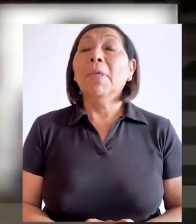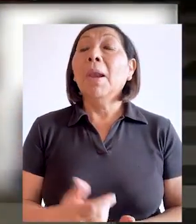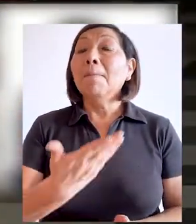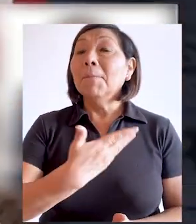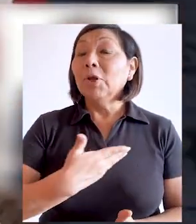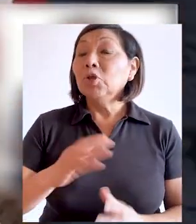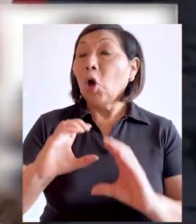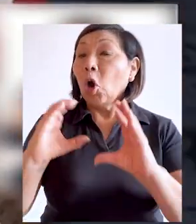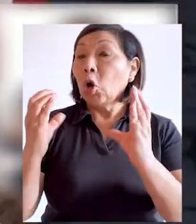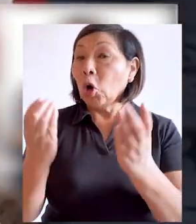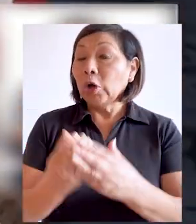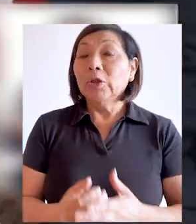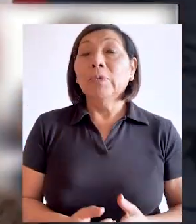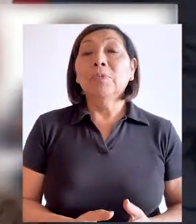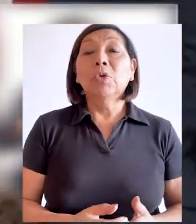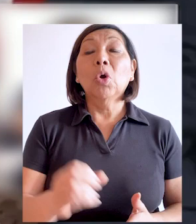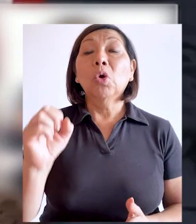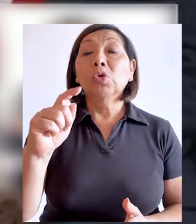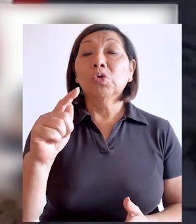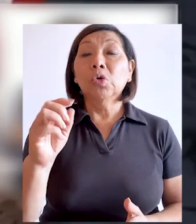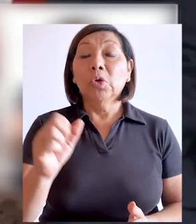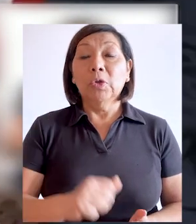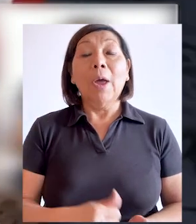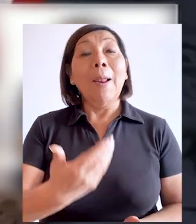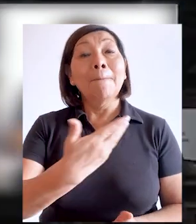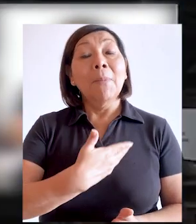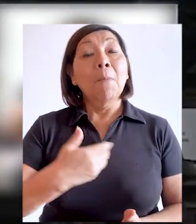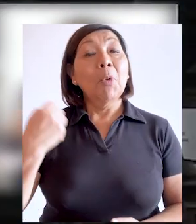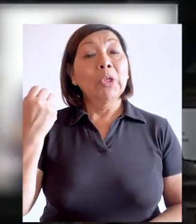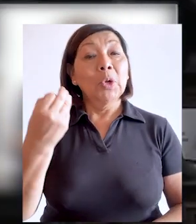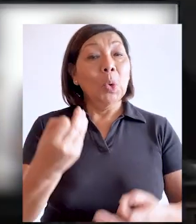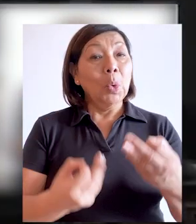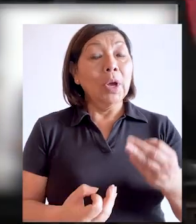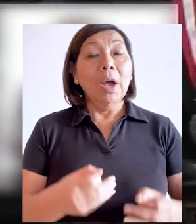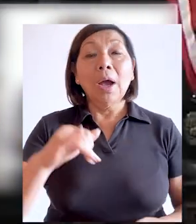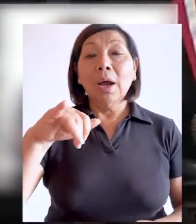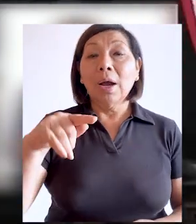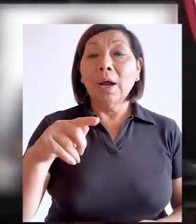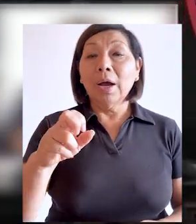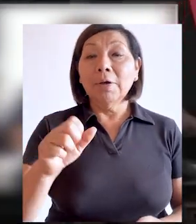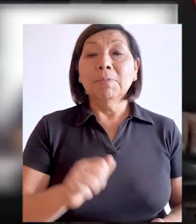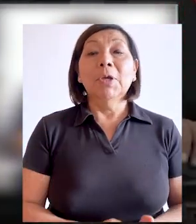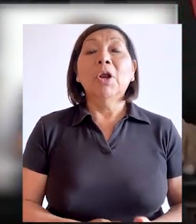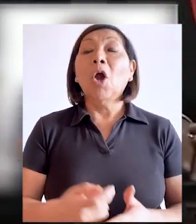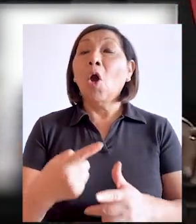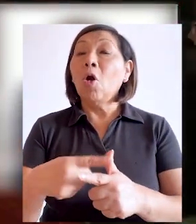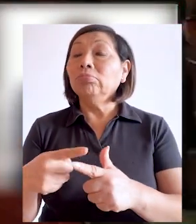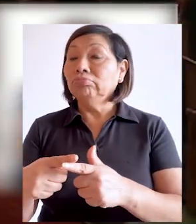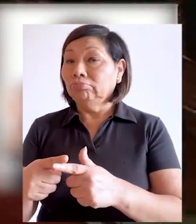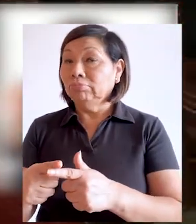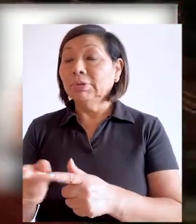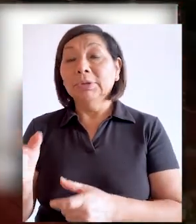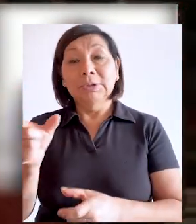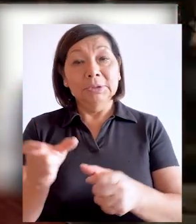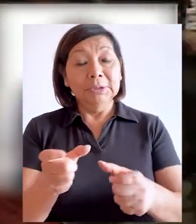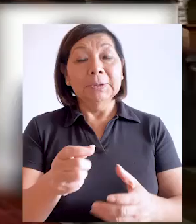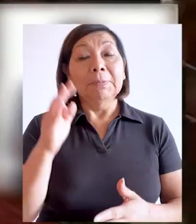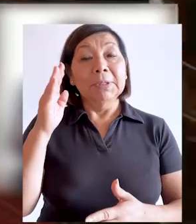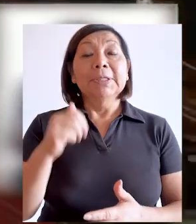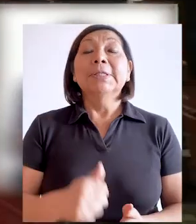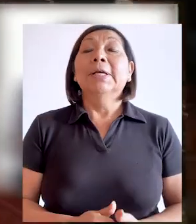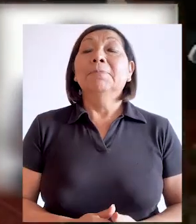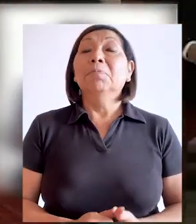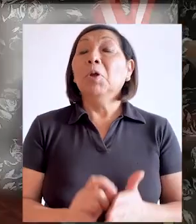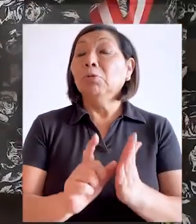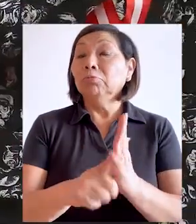Boluarte Segarra, el presidente del Congreso, Alejandro Soto Reyes, el presidente del Poder Judicial, Javier Arévalo Vela, entre otras autoridades